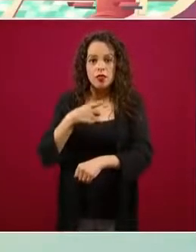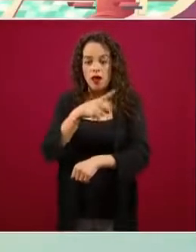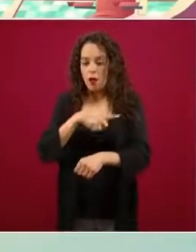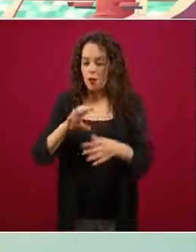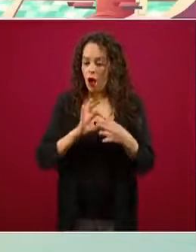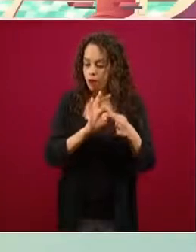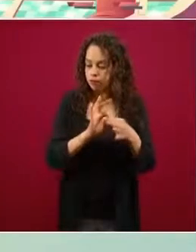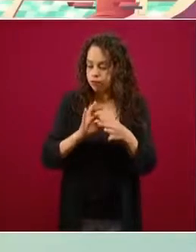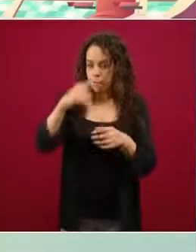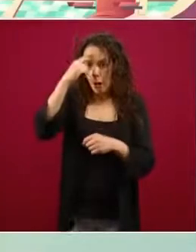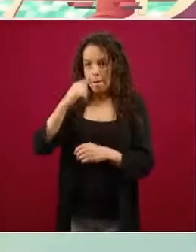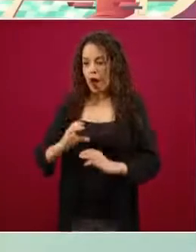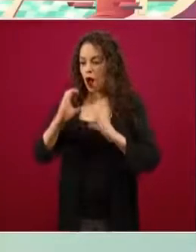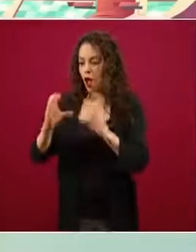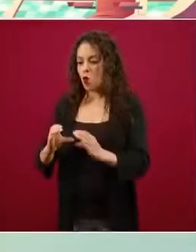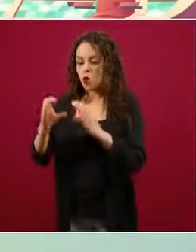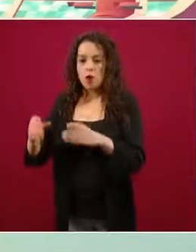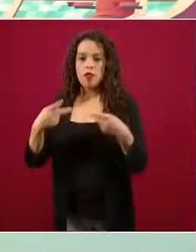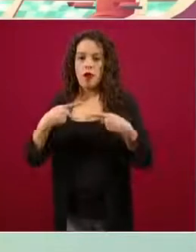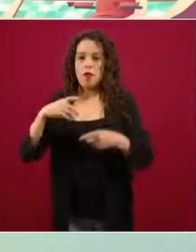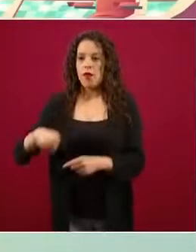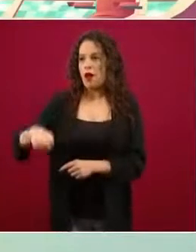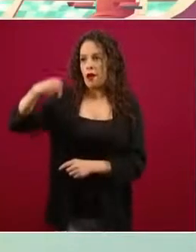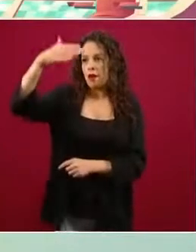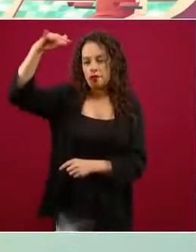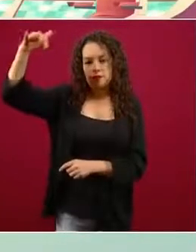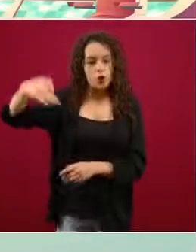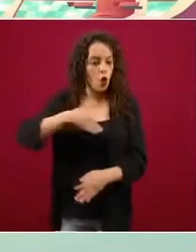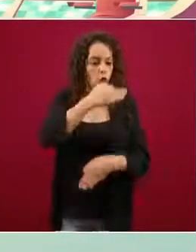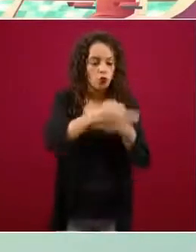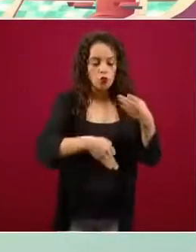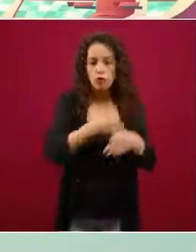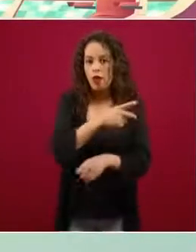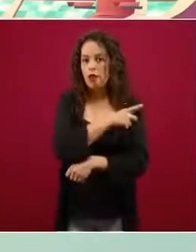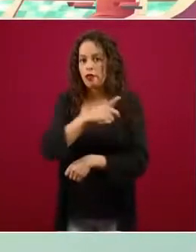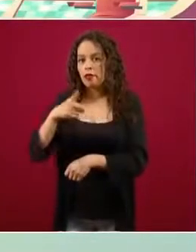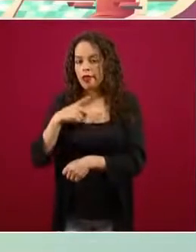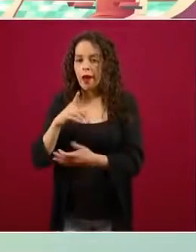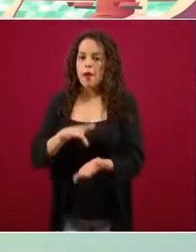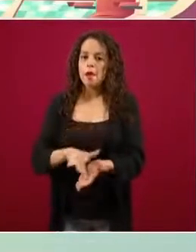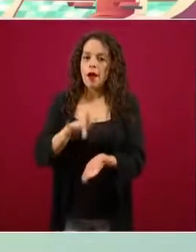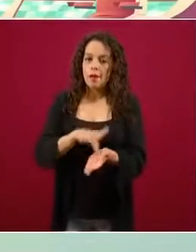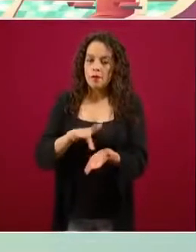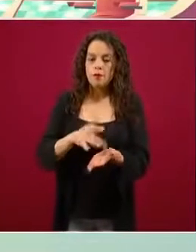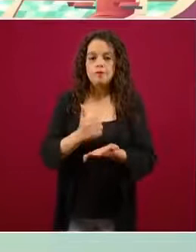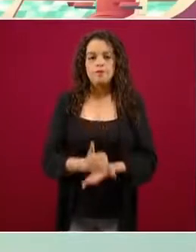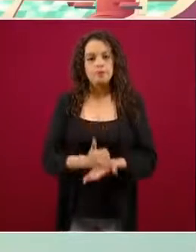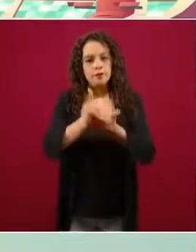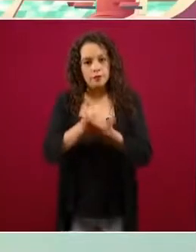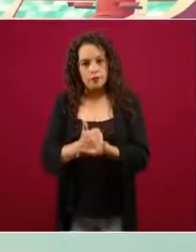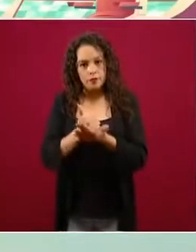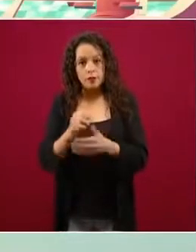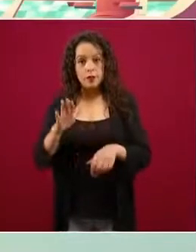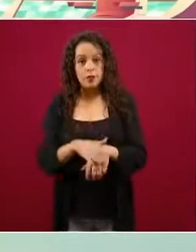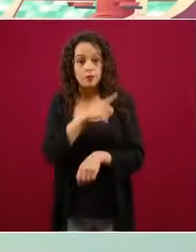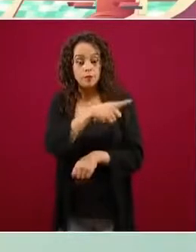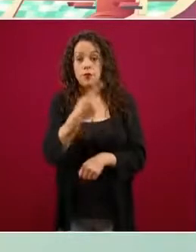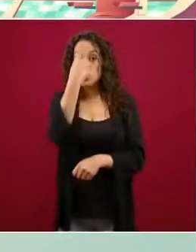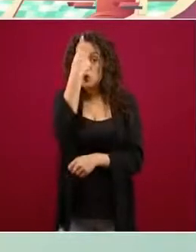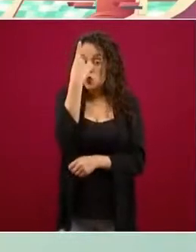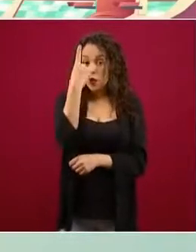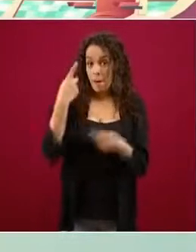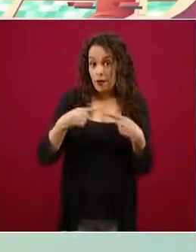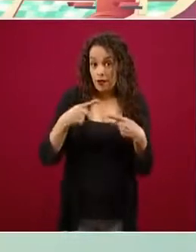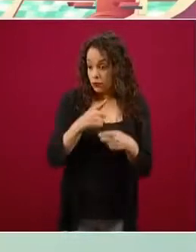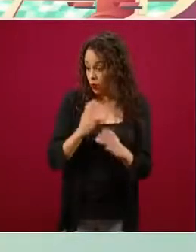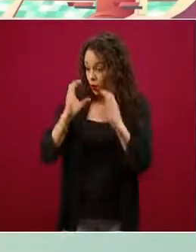adultos mayores. Nos toca a todos y a todas para que no colapse el cuidador primario y para que no colapse toda la familia en